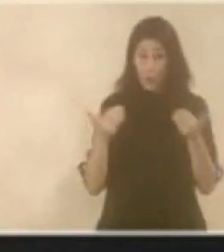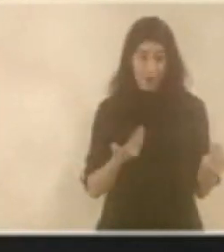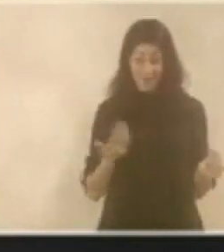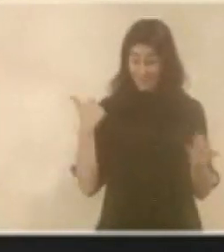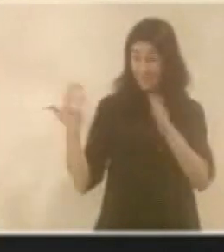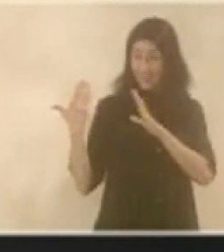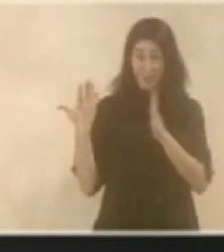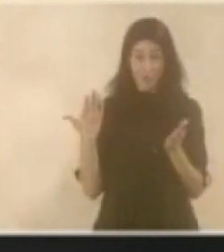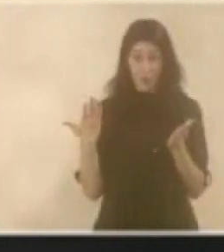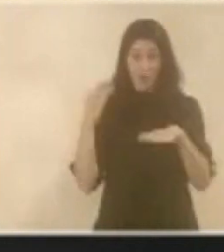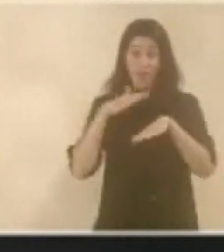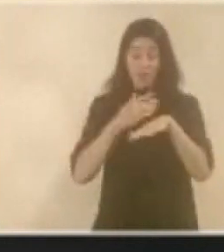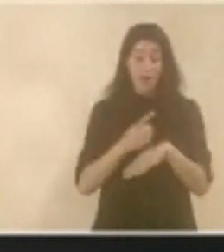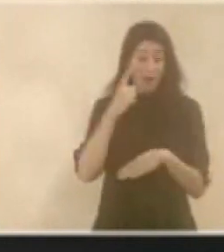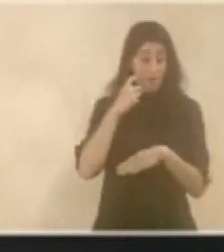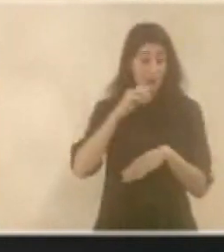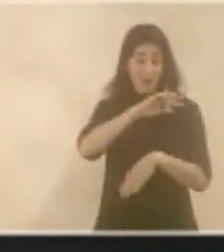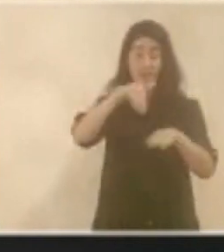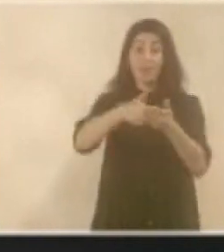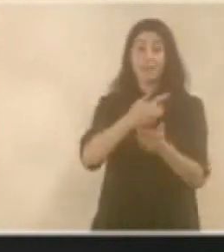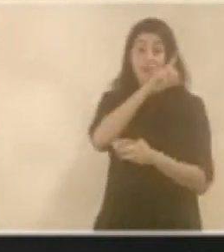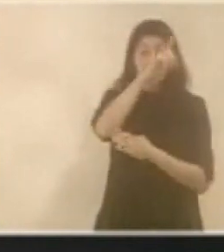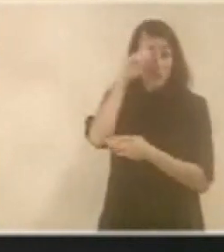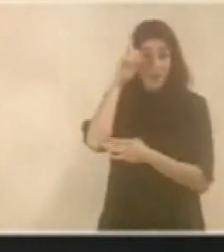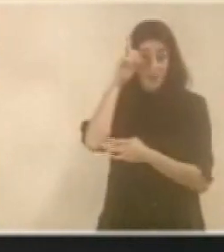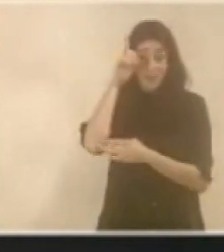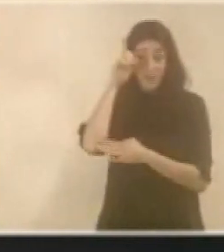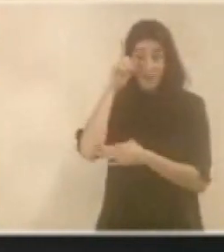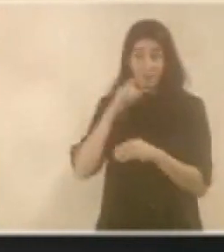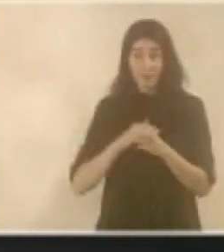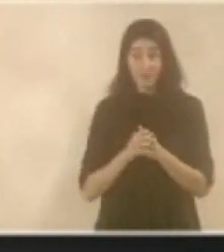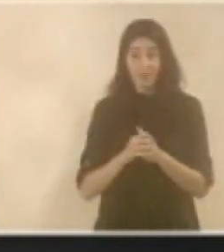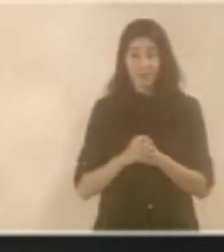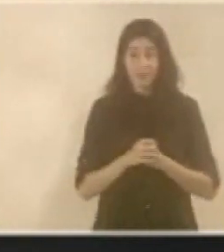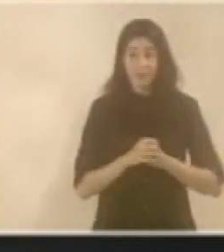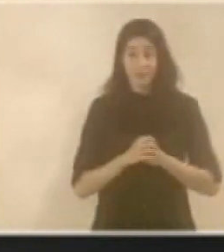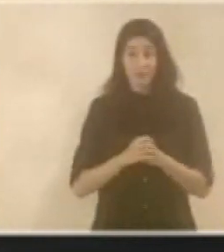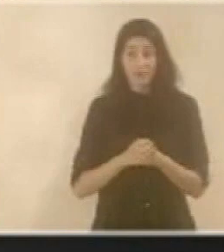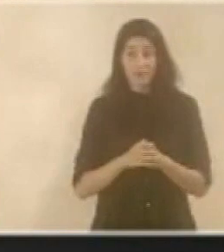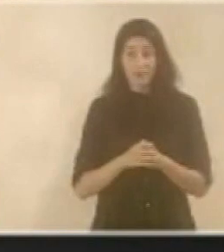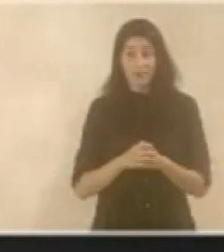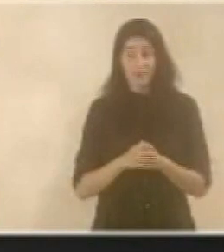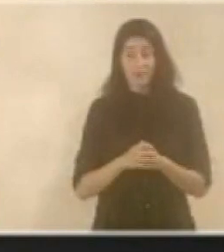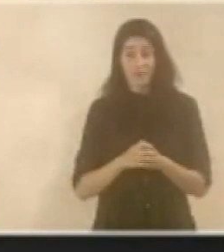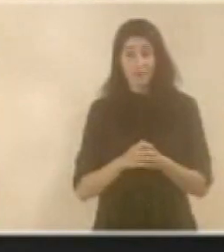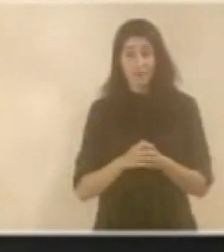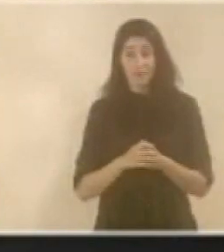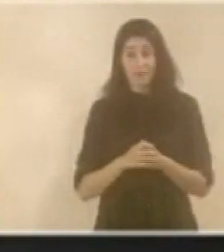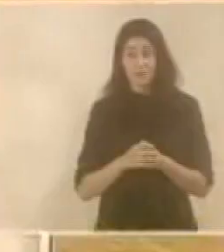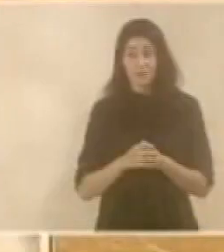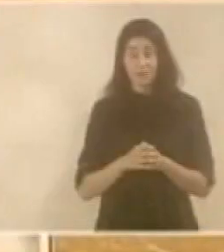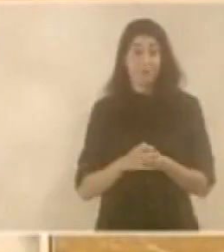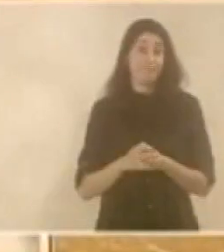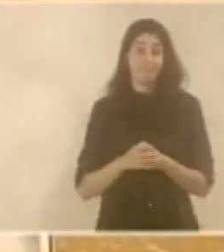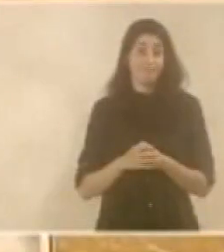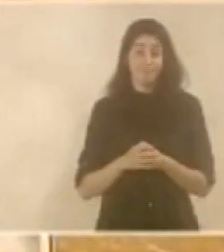Madrid hay que principiar por embarcarse el raro día que algún vapor tiene la bondad de tocar en aquel puerto, de paso para otra costa de